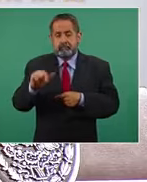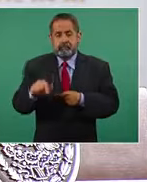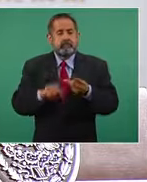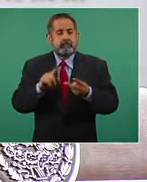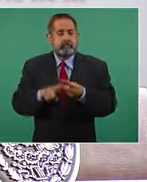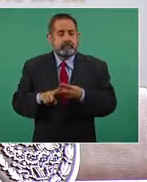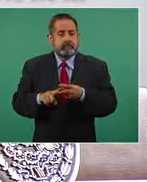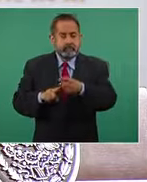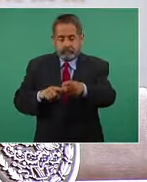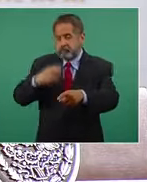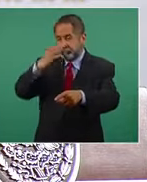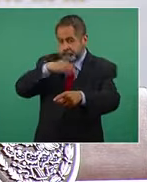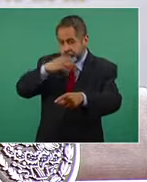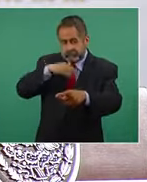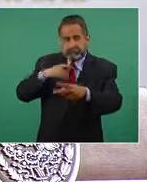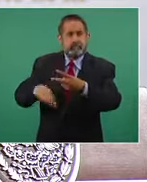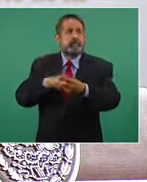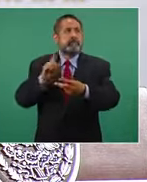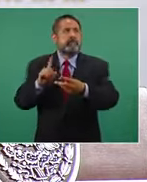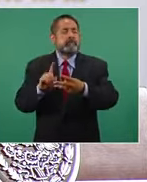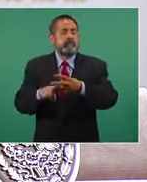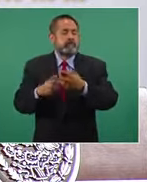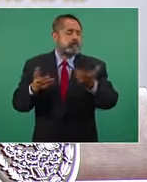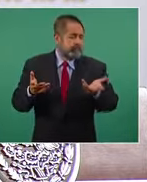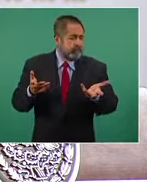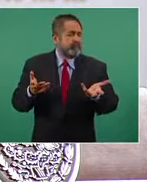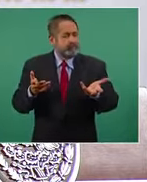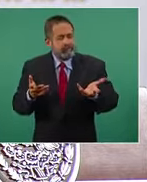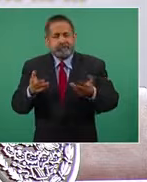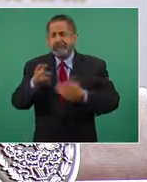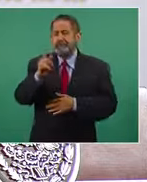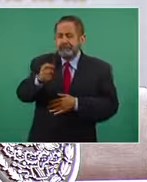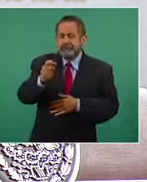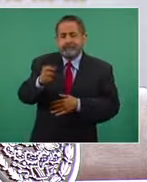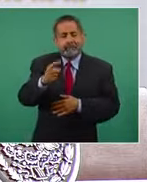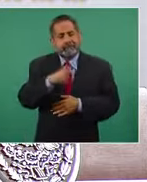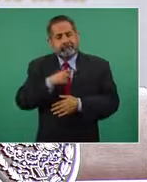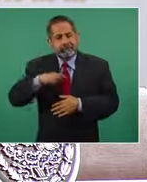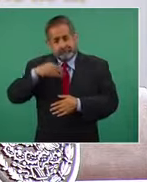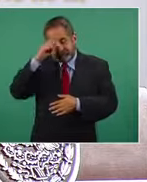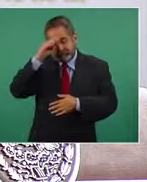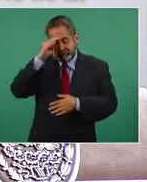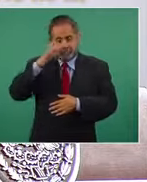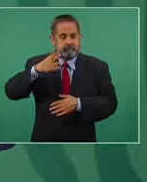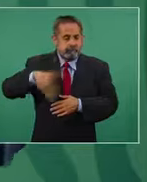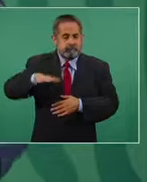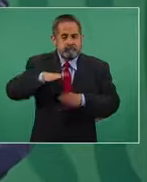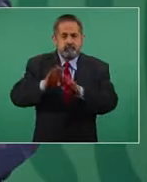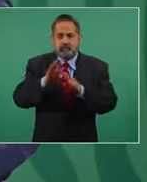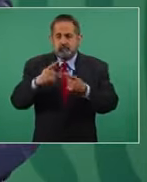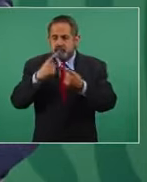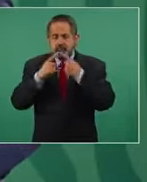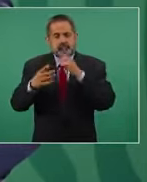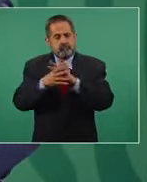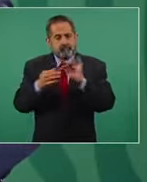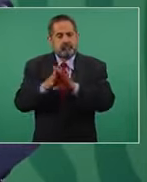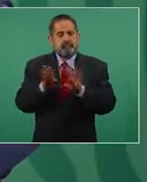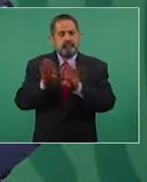Venustiano Carranza. En Venustiano Carranza. Sí. Entonces, tenemos que buscar siempre